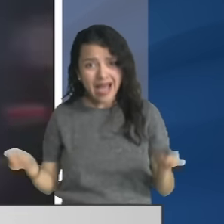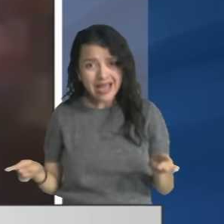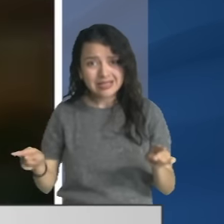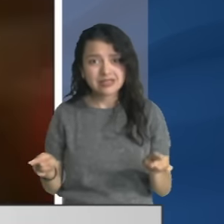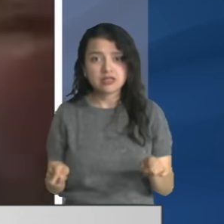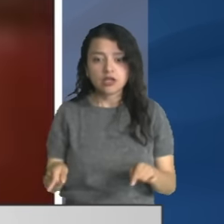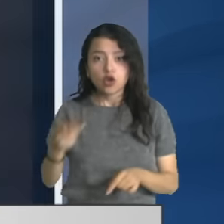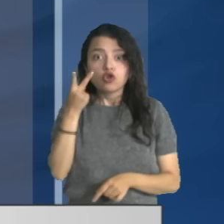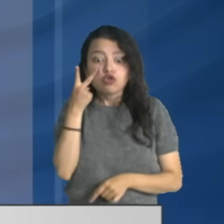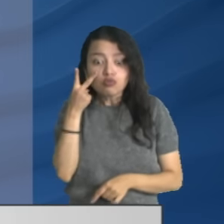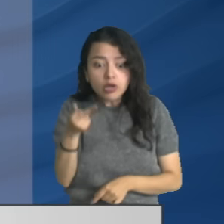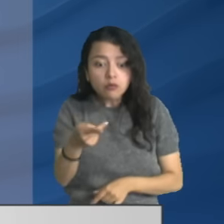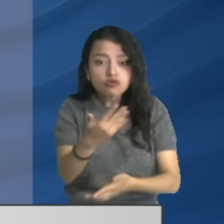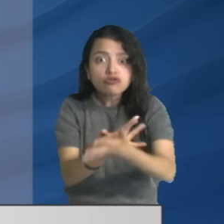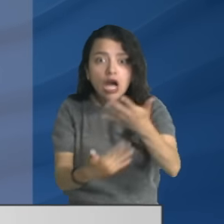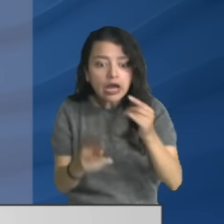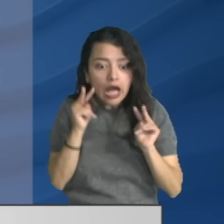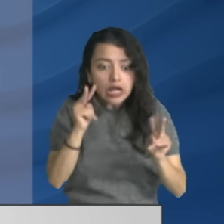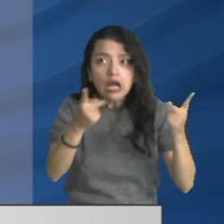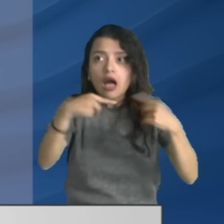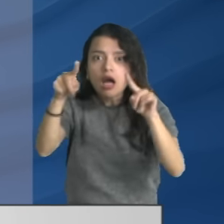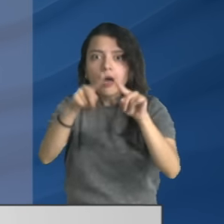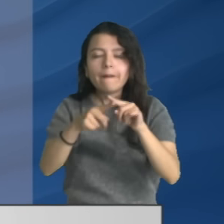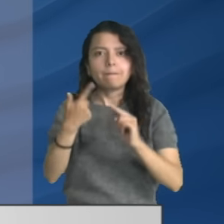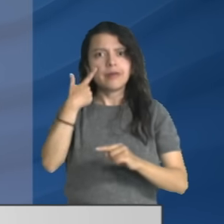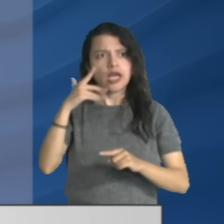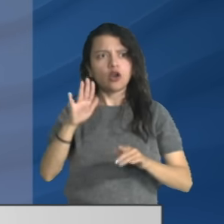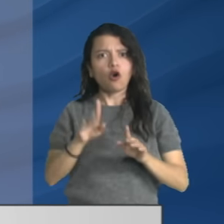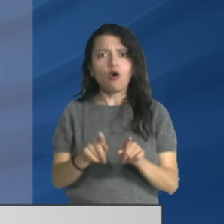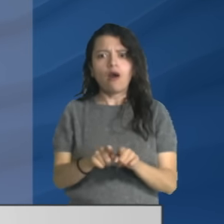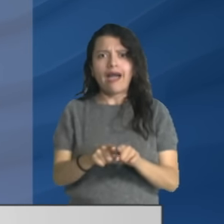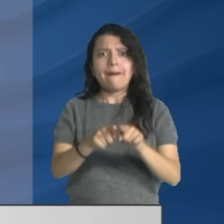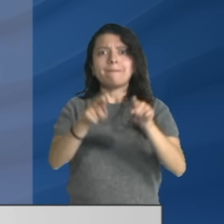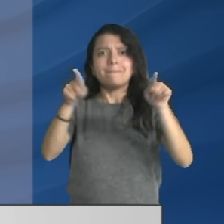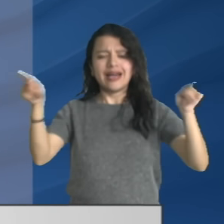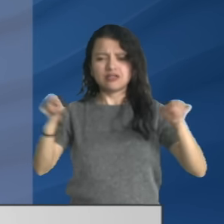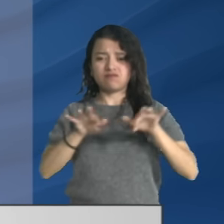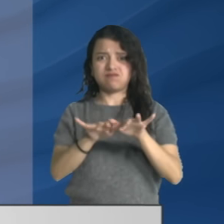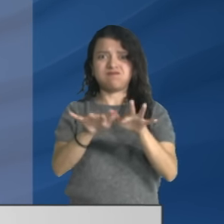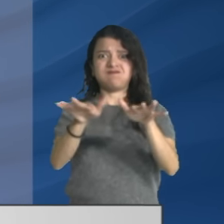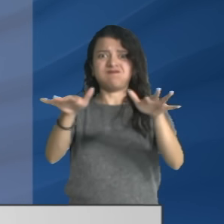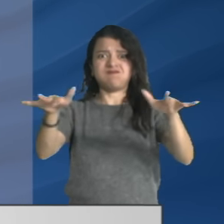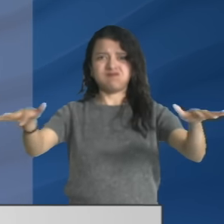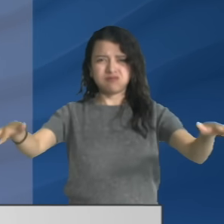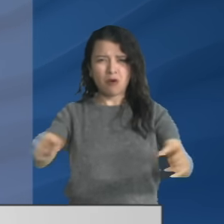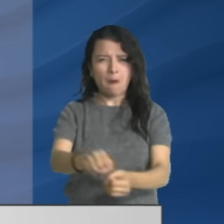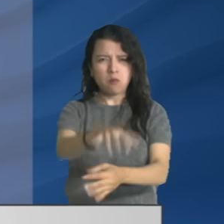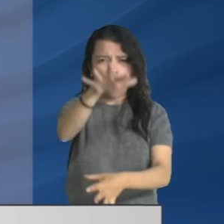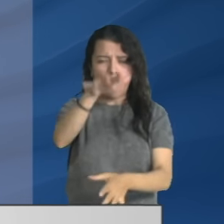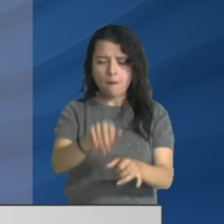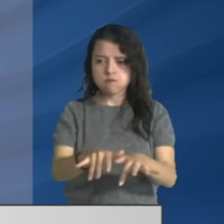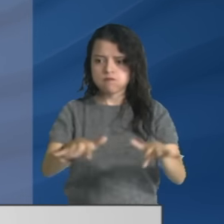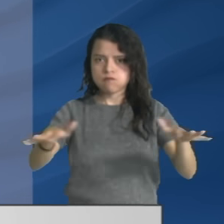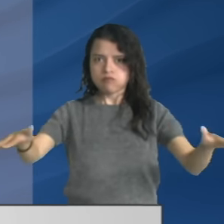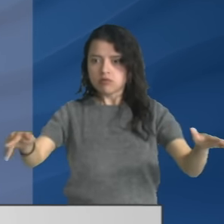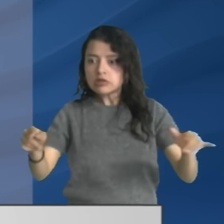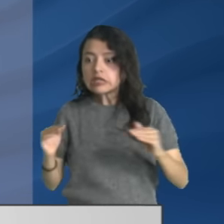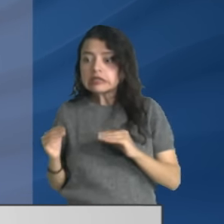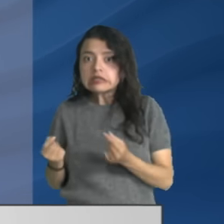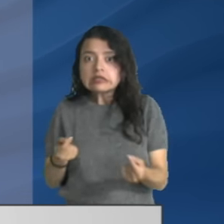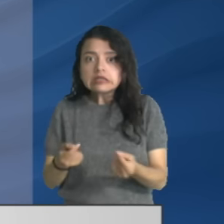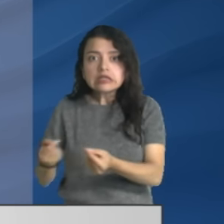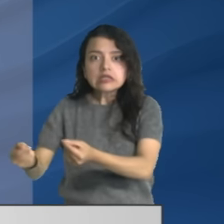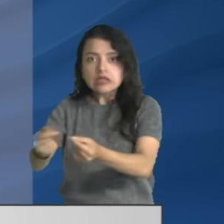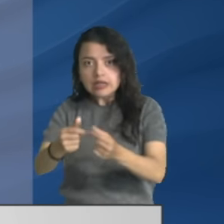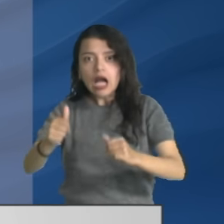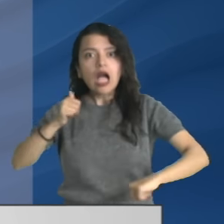onda explosiva y están llegando de a poco a los centros de salud de Plateado y al hospital nivel 1 de la cabecera